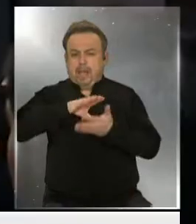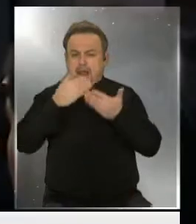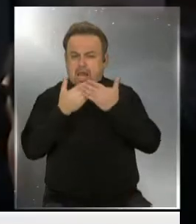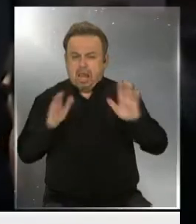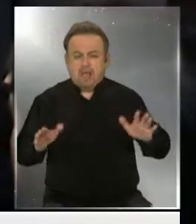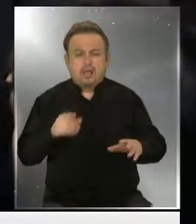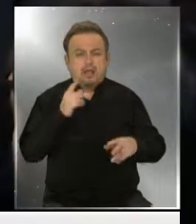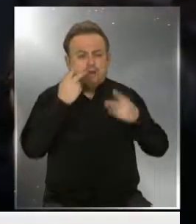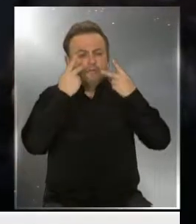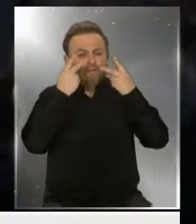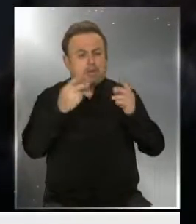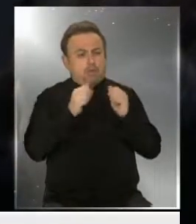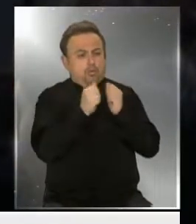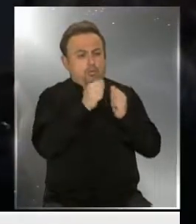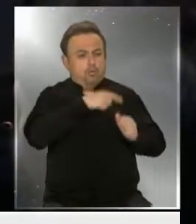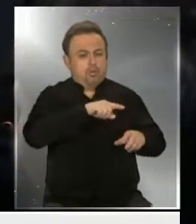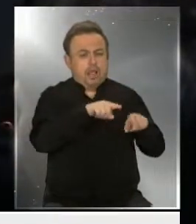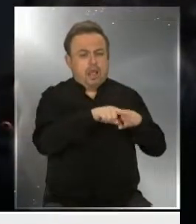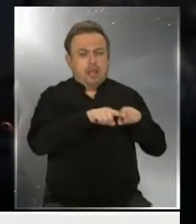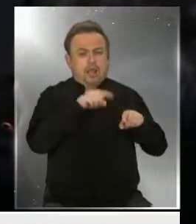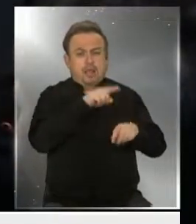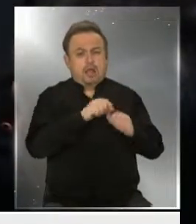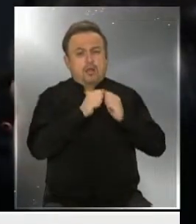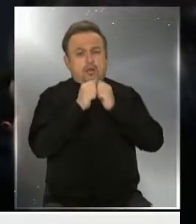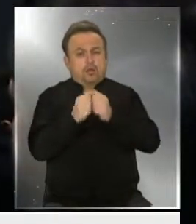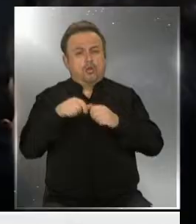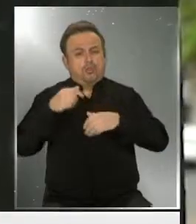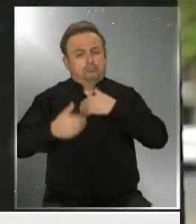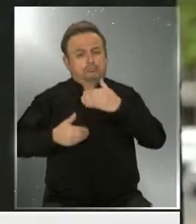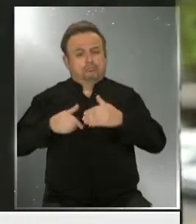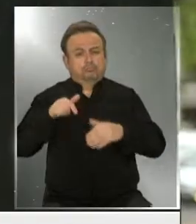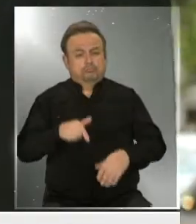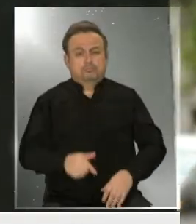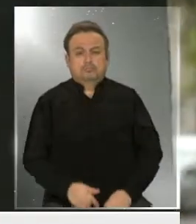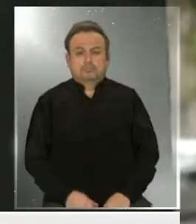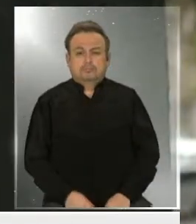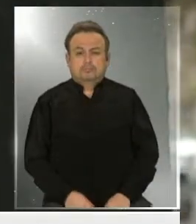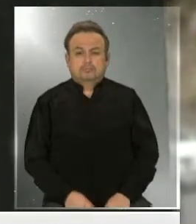sino viajando junto a sus hermanos y acompañándolos en todo este proceso.